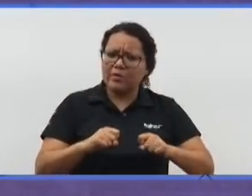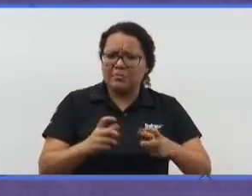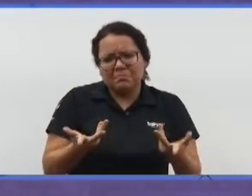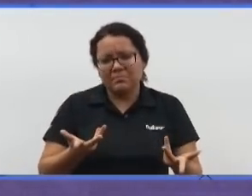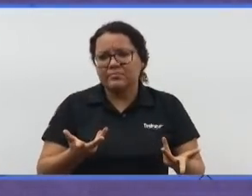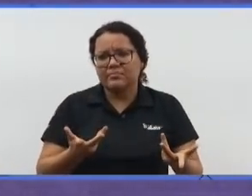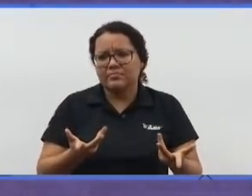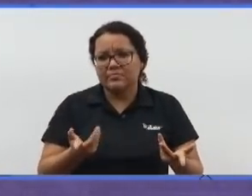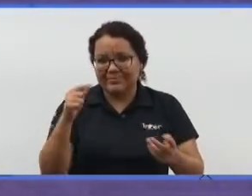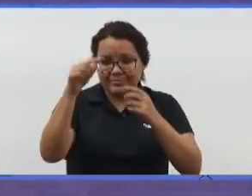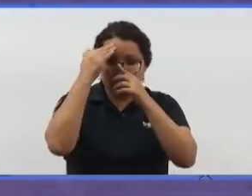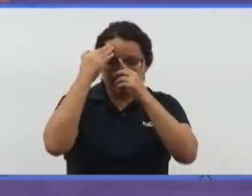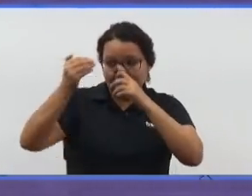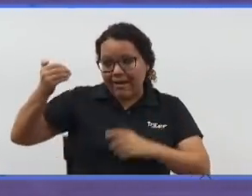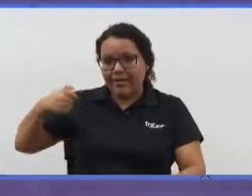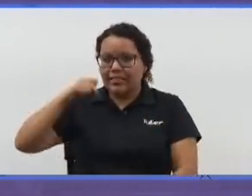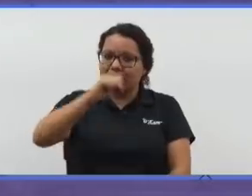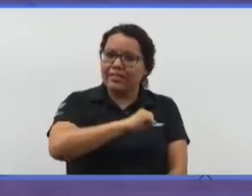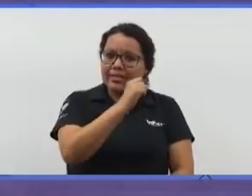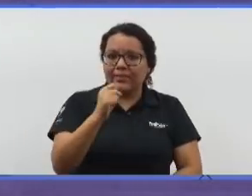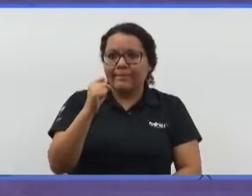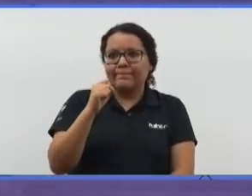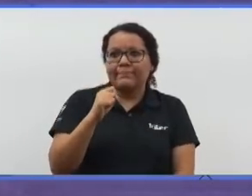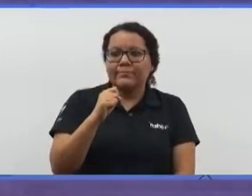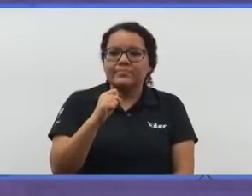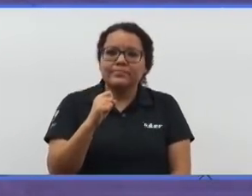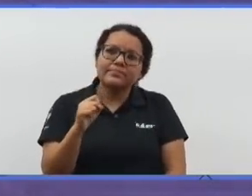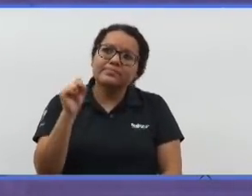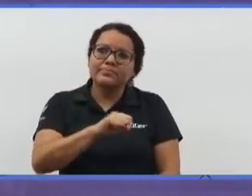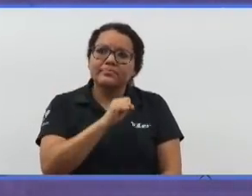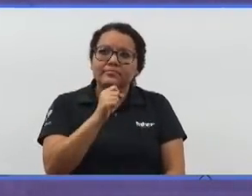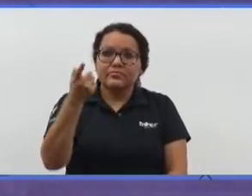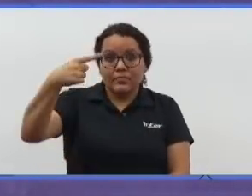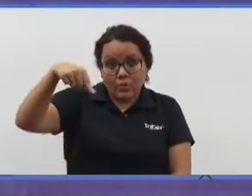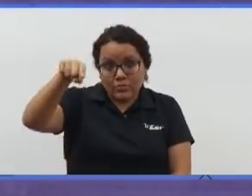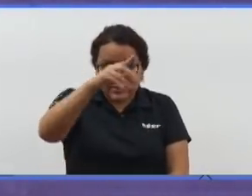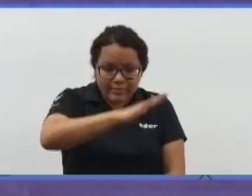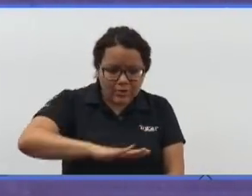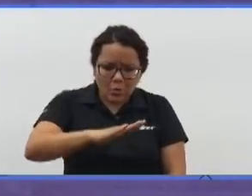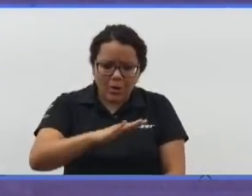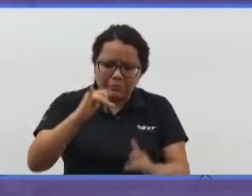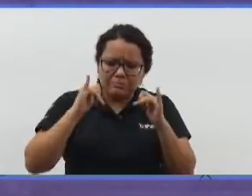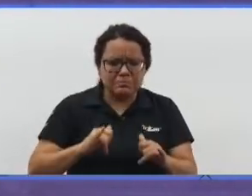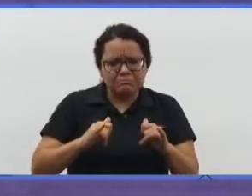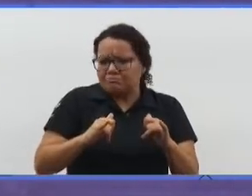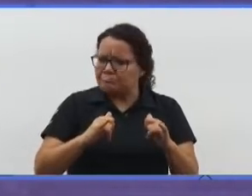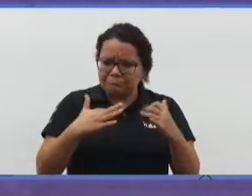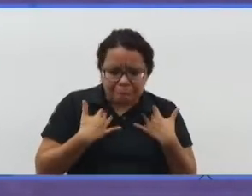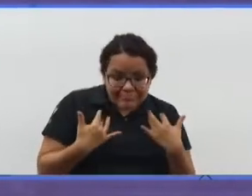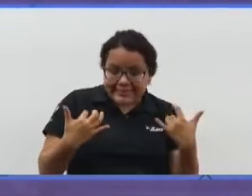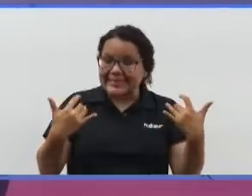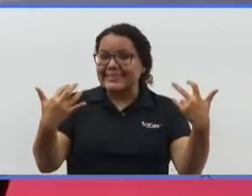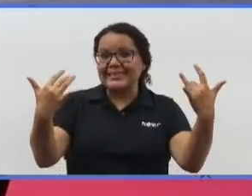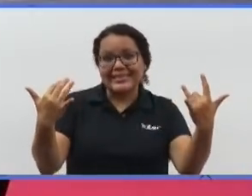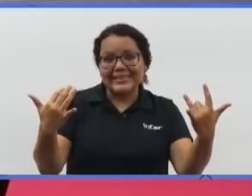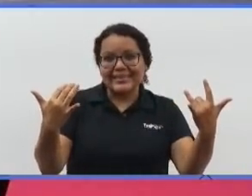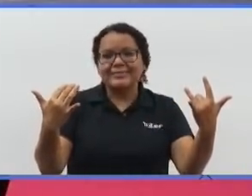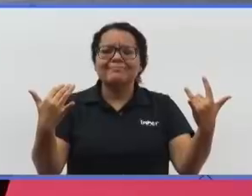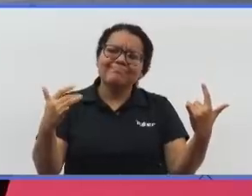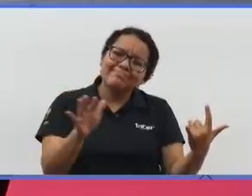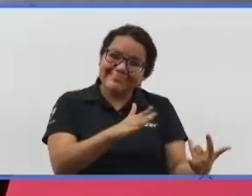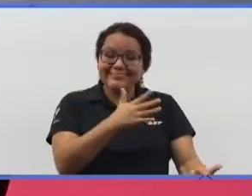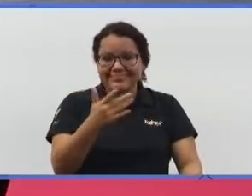un corito hace muchos años que decía brilla en el sitio donde estés brilla en el sitio donde esté estará